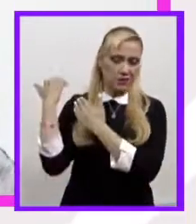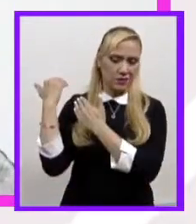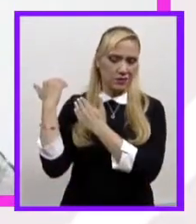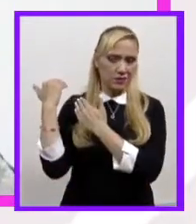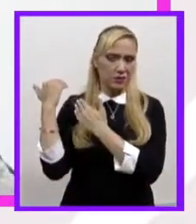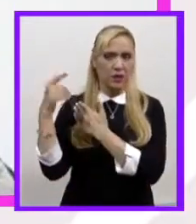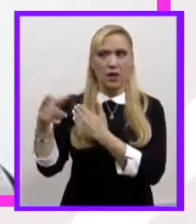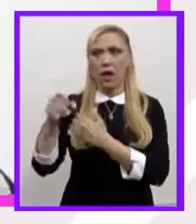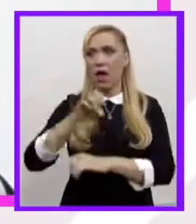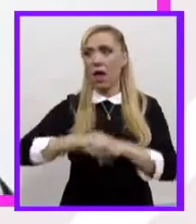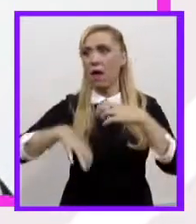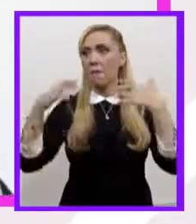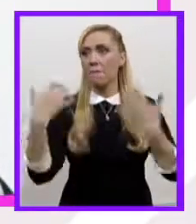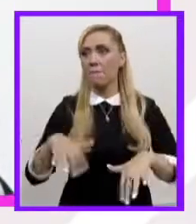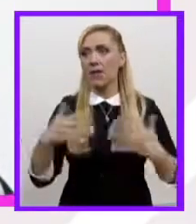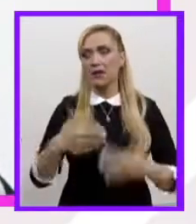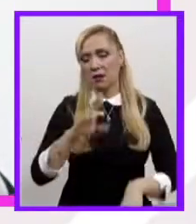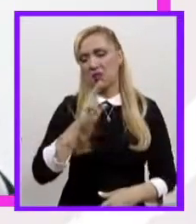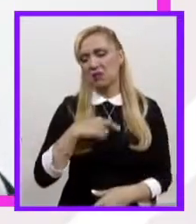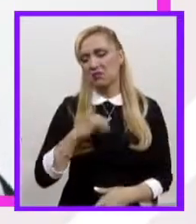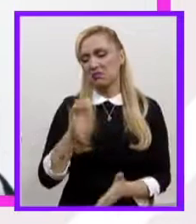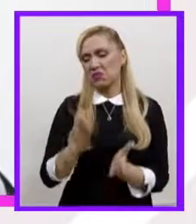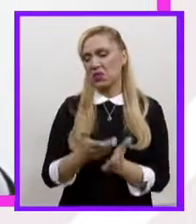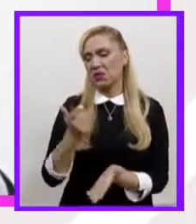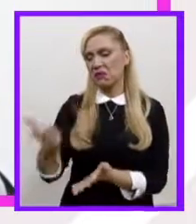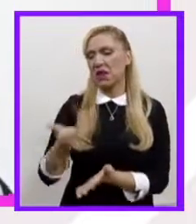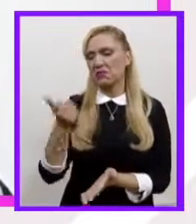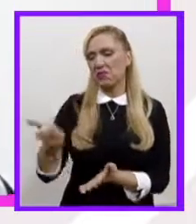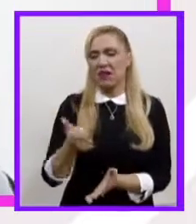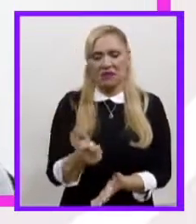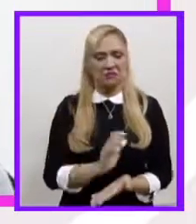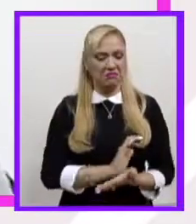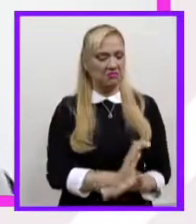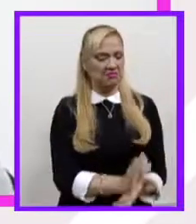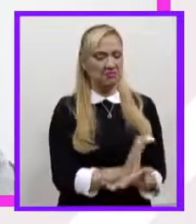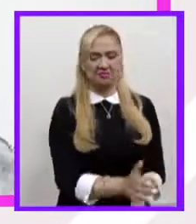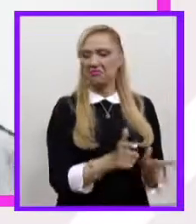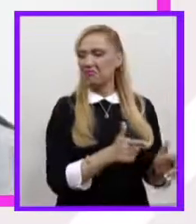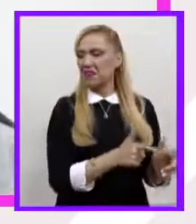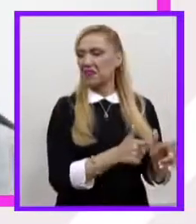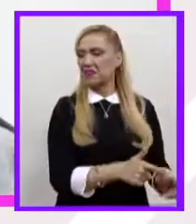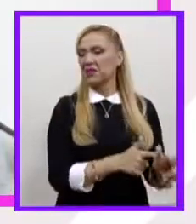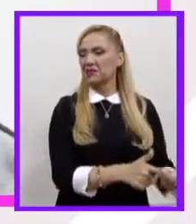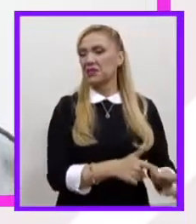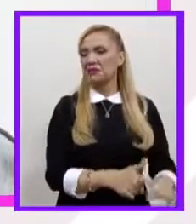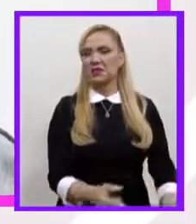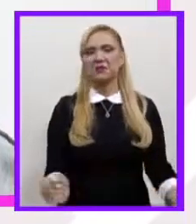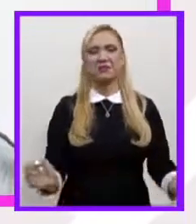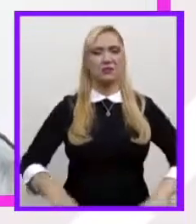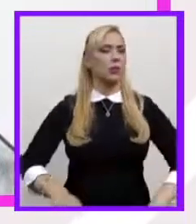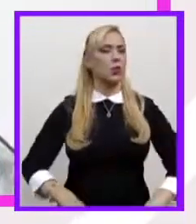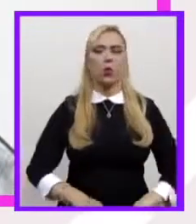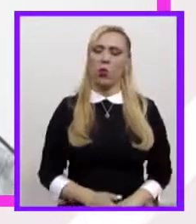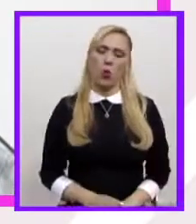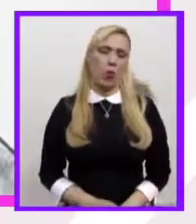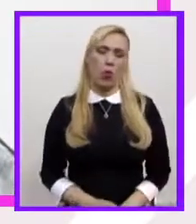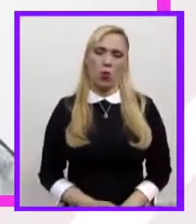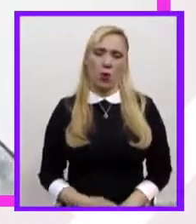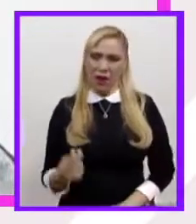a preferir pagar sanciones que dejar de discriminar. Creo que ese es otro paso que tendremos que dar en el